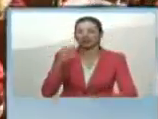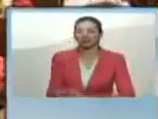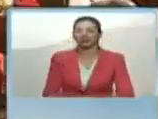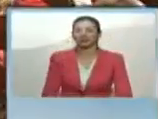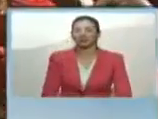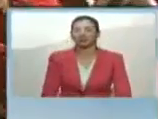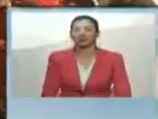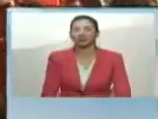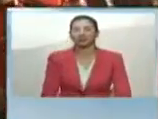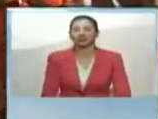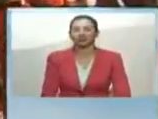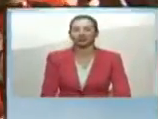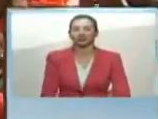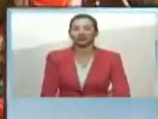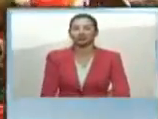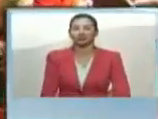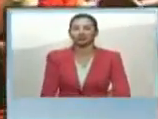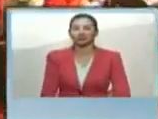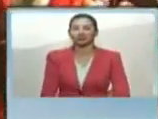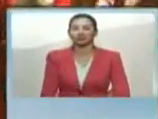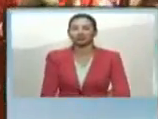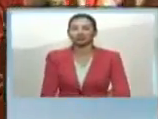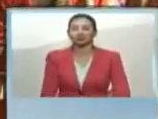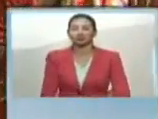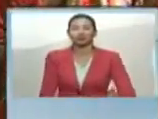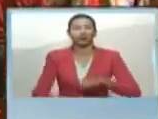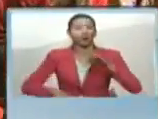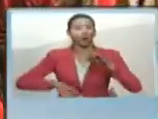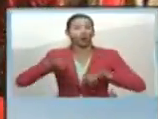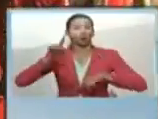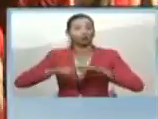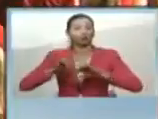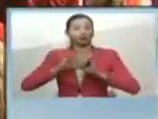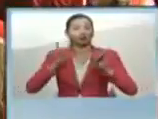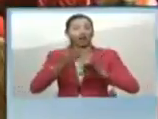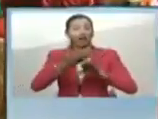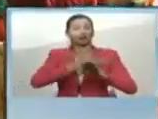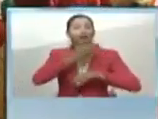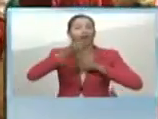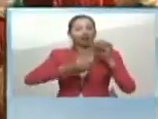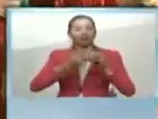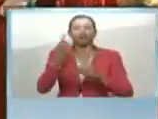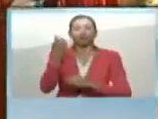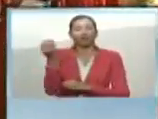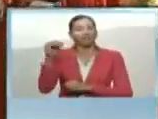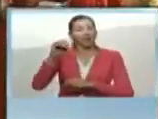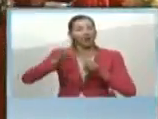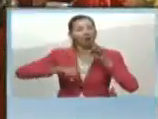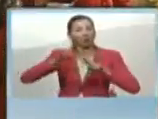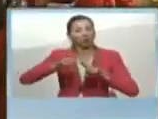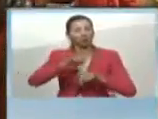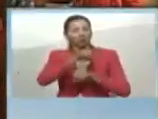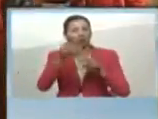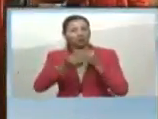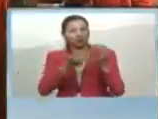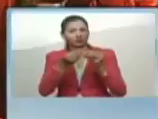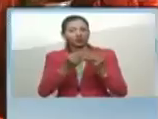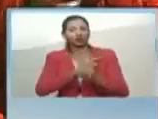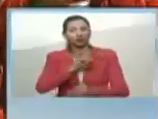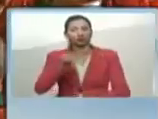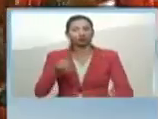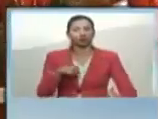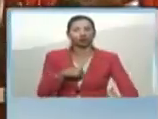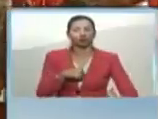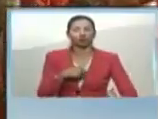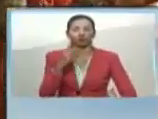Muchas cosas que se han hecho y muchas cosas que faltan por hacer, ustedes lo van a hacer. Nosotros